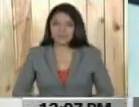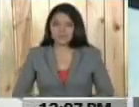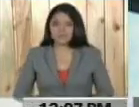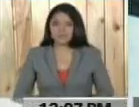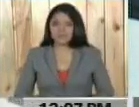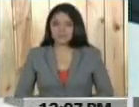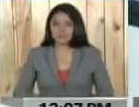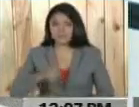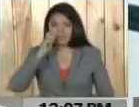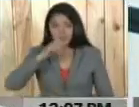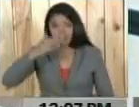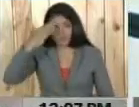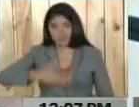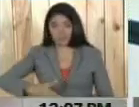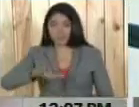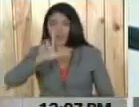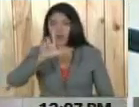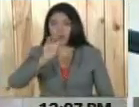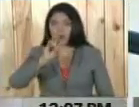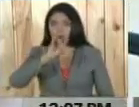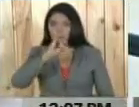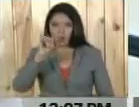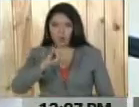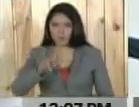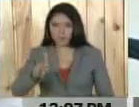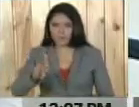Mayor General López Ramírez.